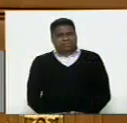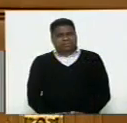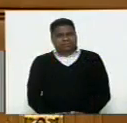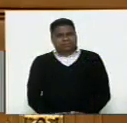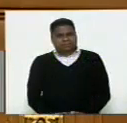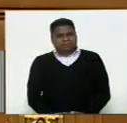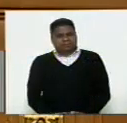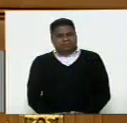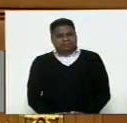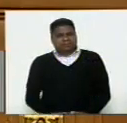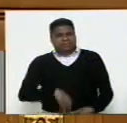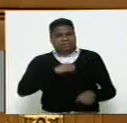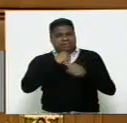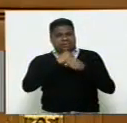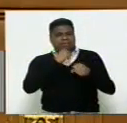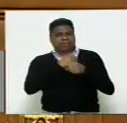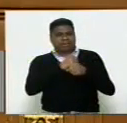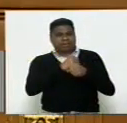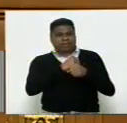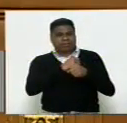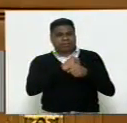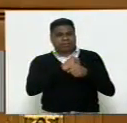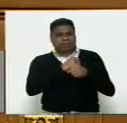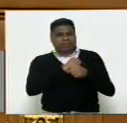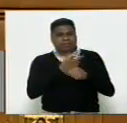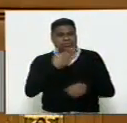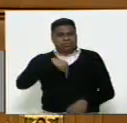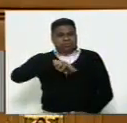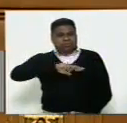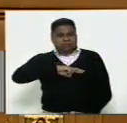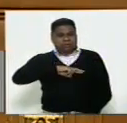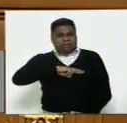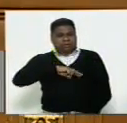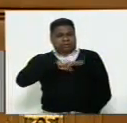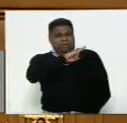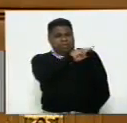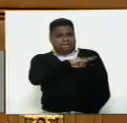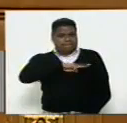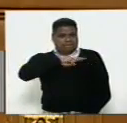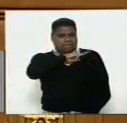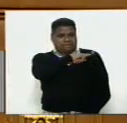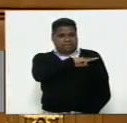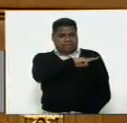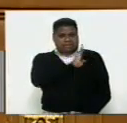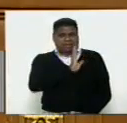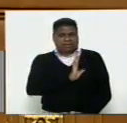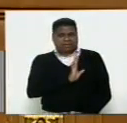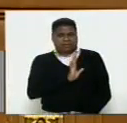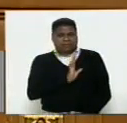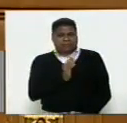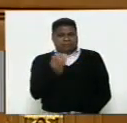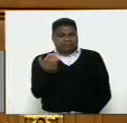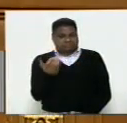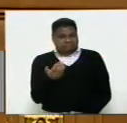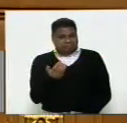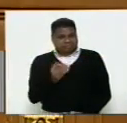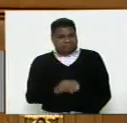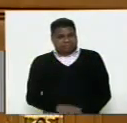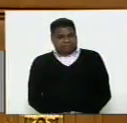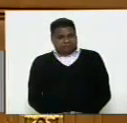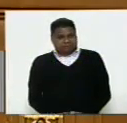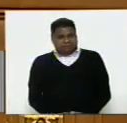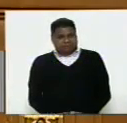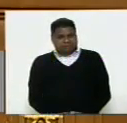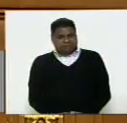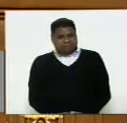del trabajo nuestro en el ministerio. Al llegar a un